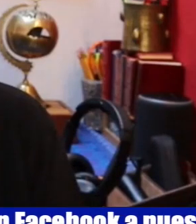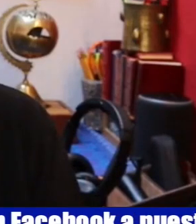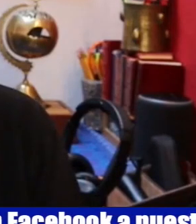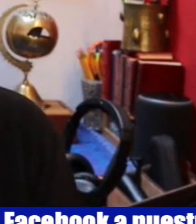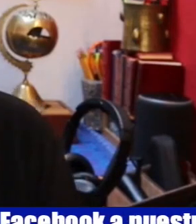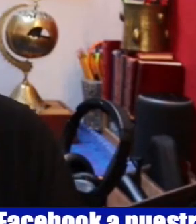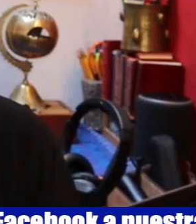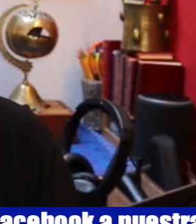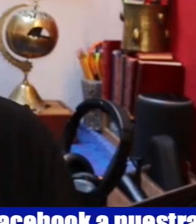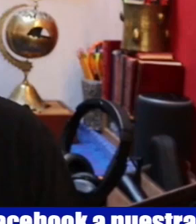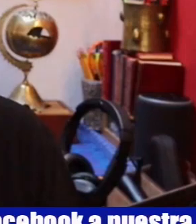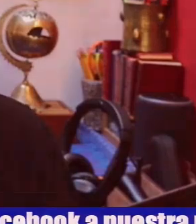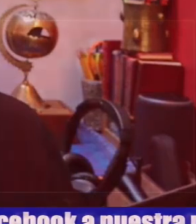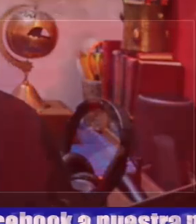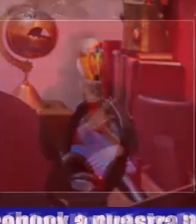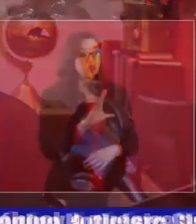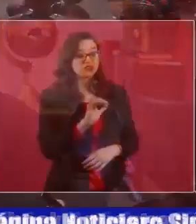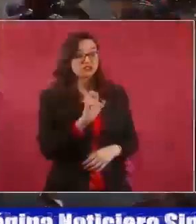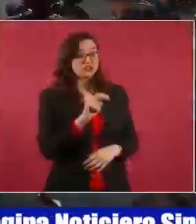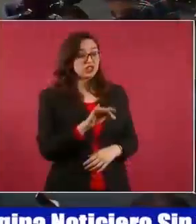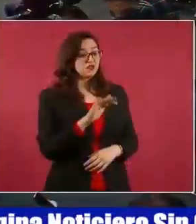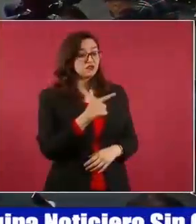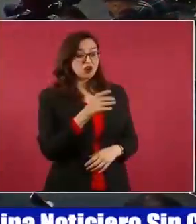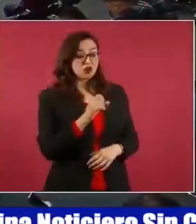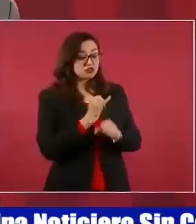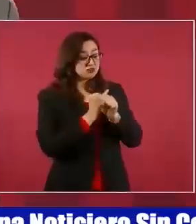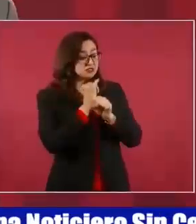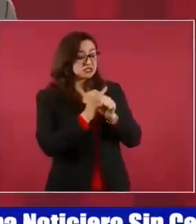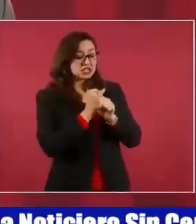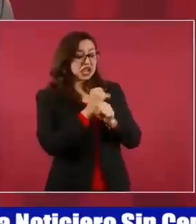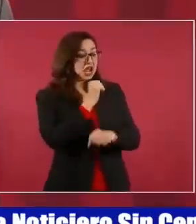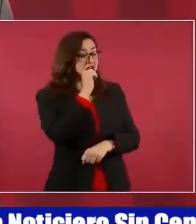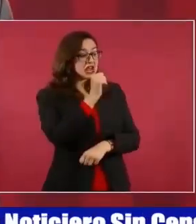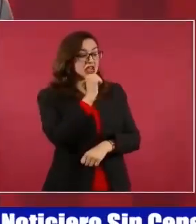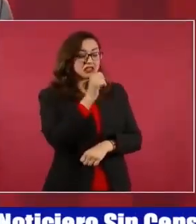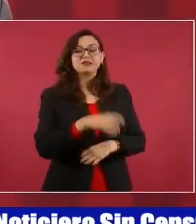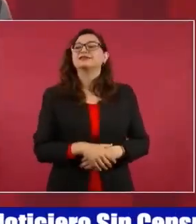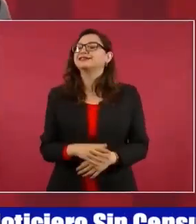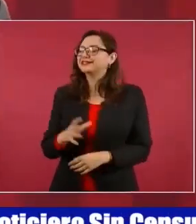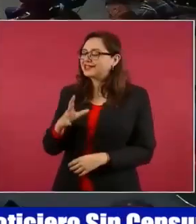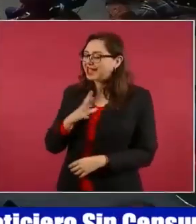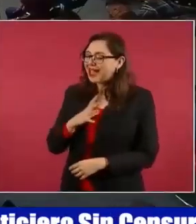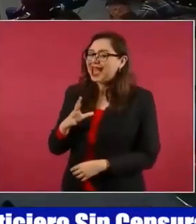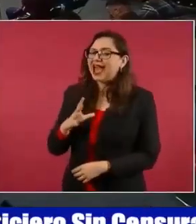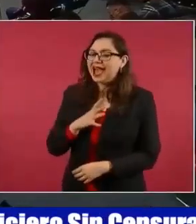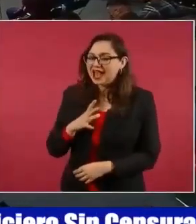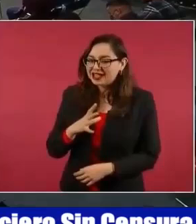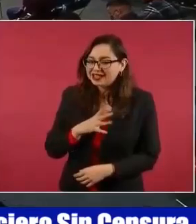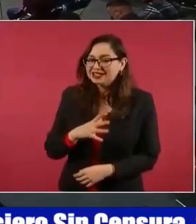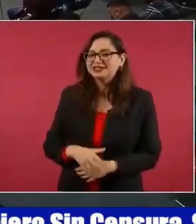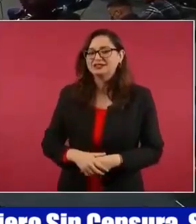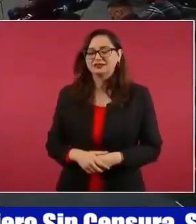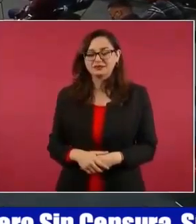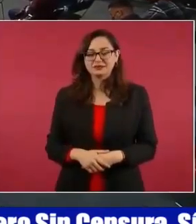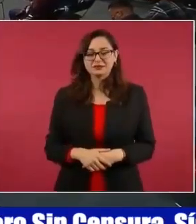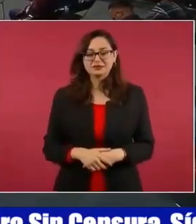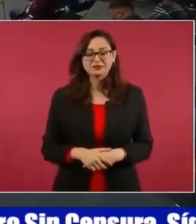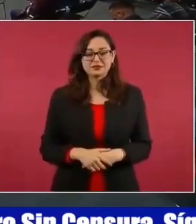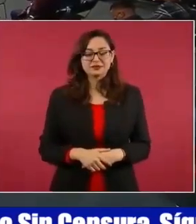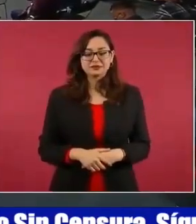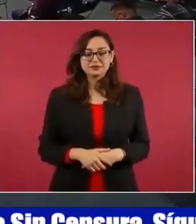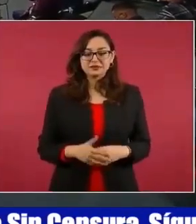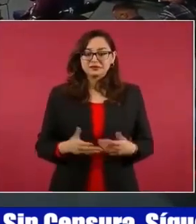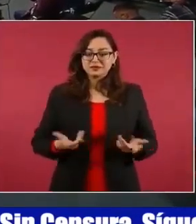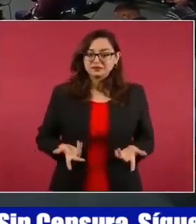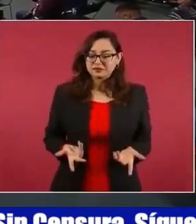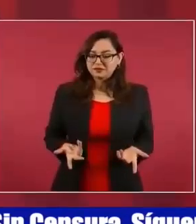las peleas, pues por primera vez nos estamos dando cuenta quién está contra quién, porque